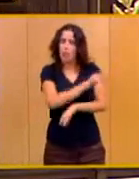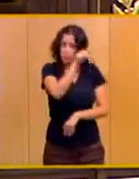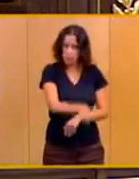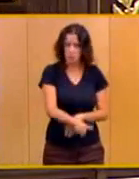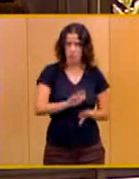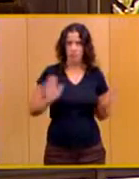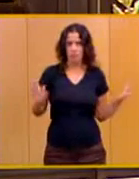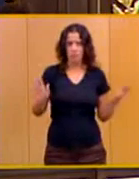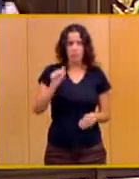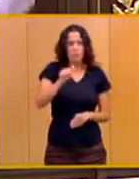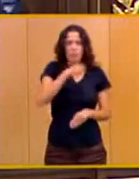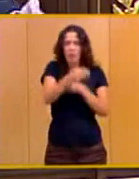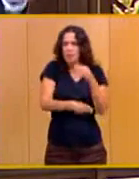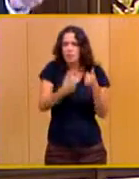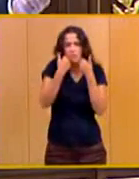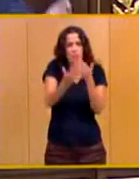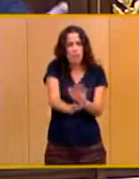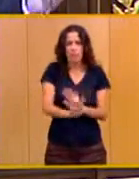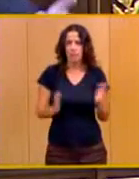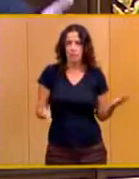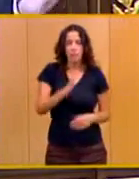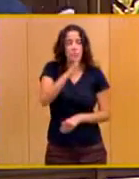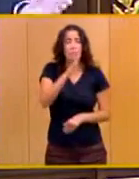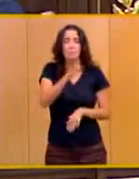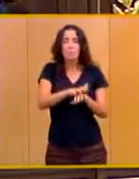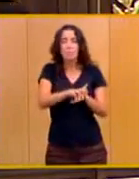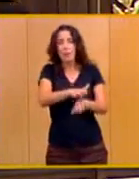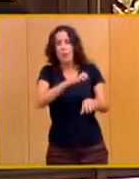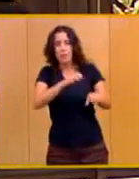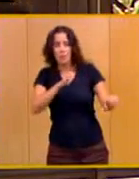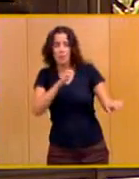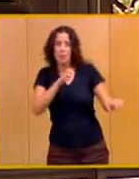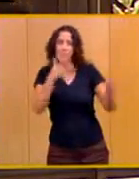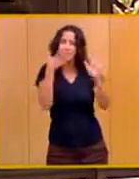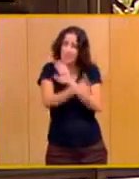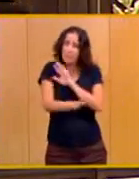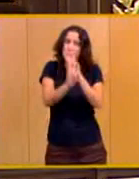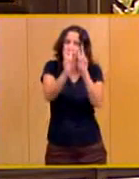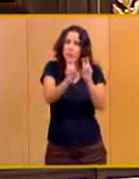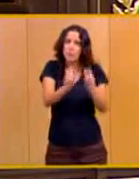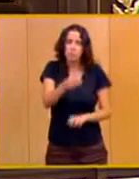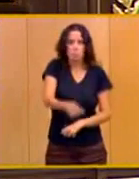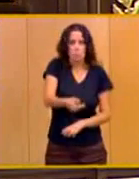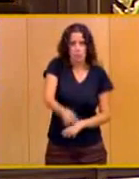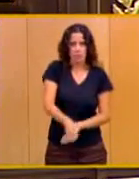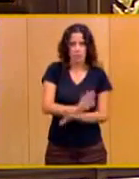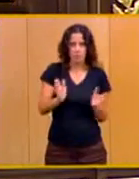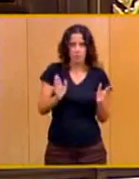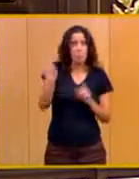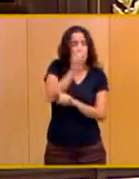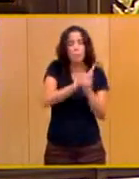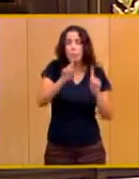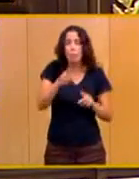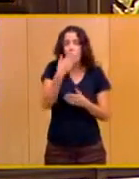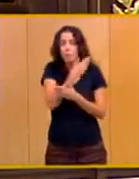hecho lo que ha querido, porque ha tenido mayoría con unos o con otros siempre para los temas importantes. Y el problema es la desconfianza que genera usted,